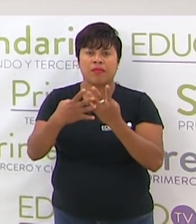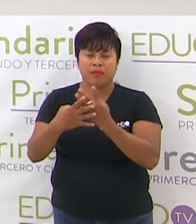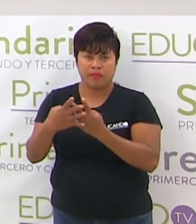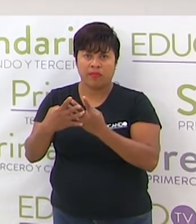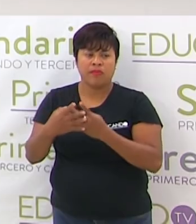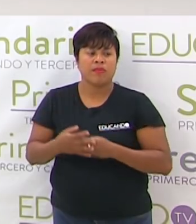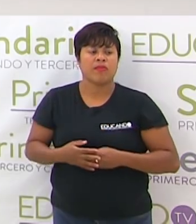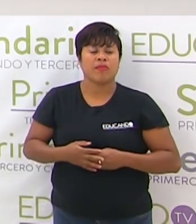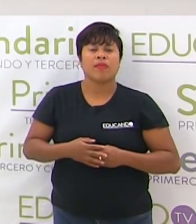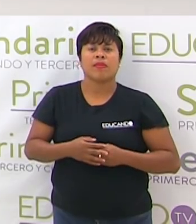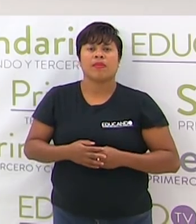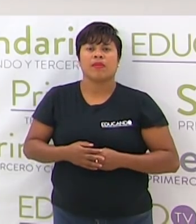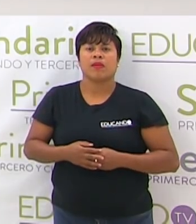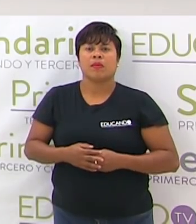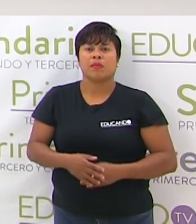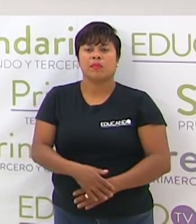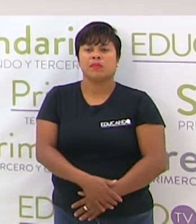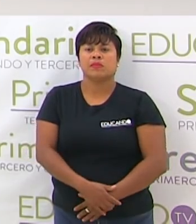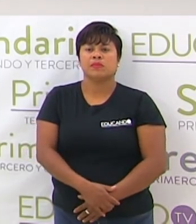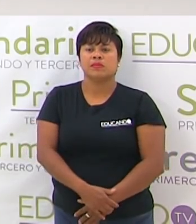aquí,